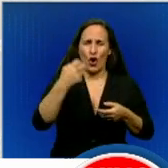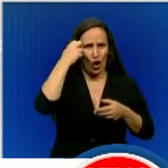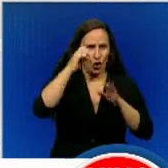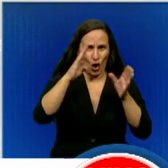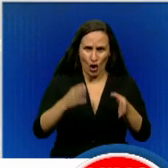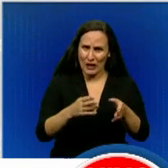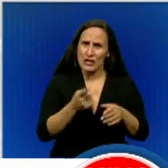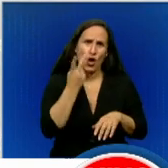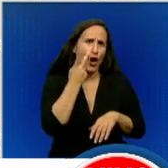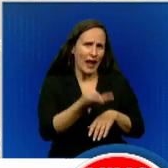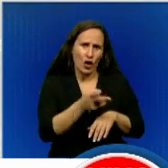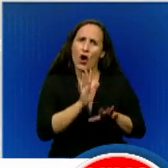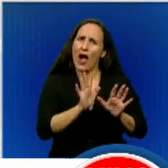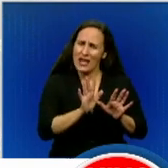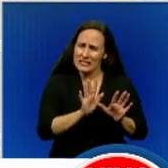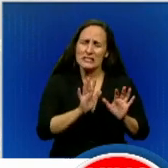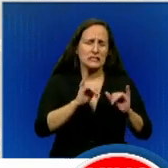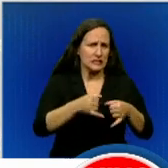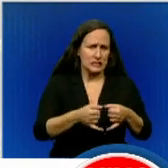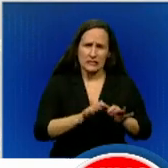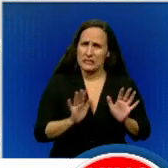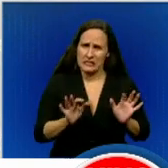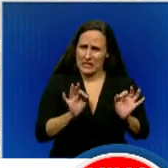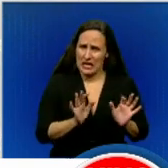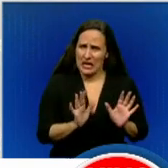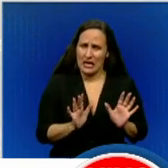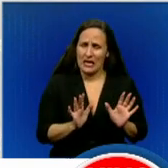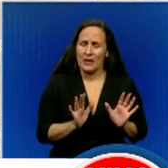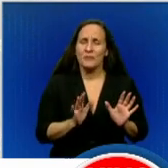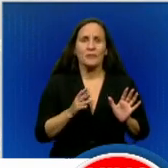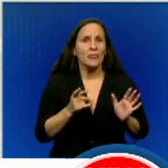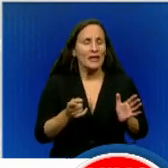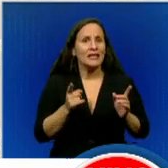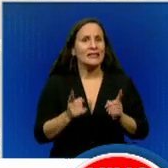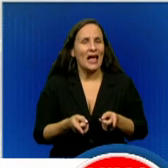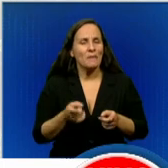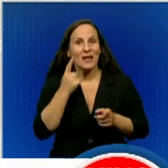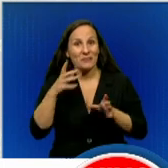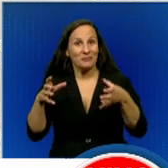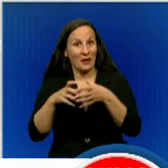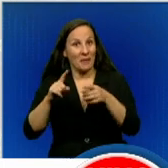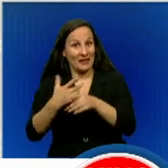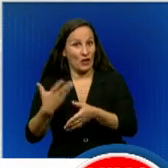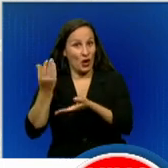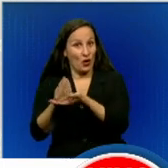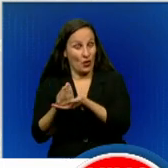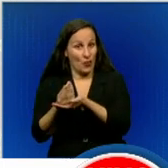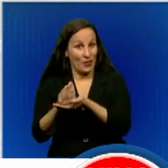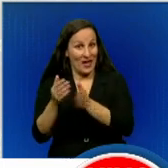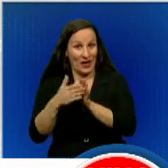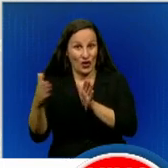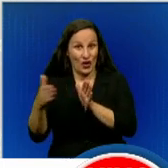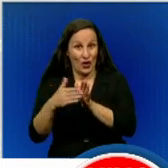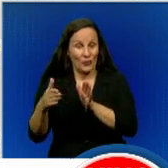reconocido que es así y porque si vemos el propio oficialismo durante el